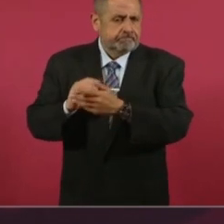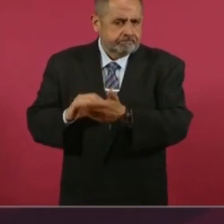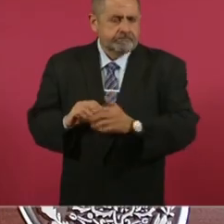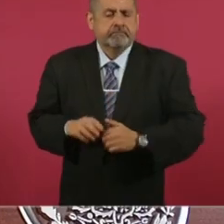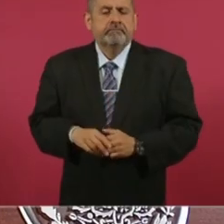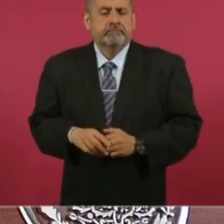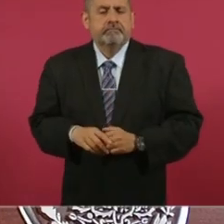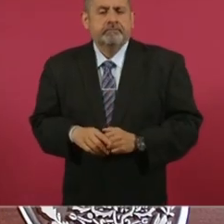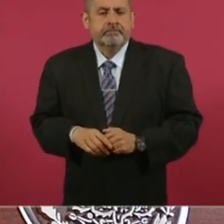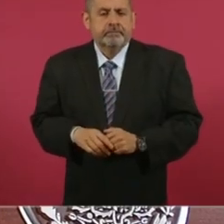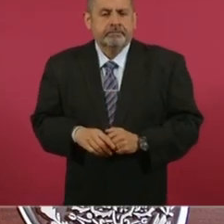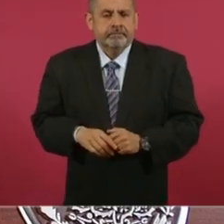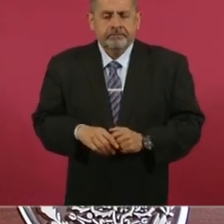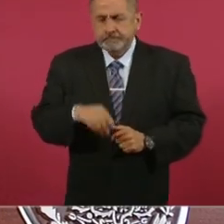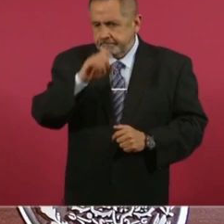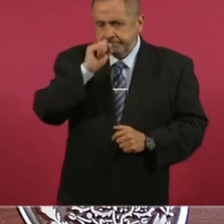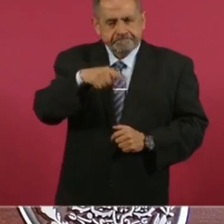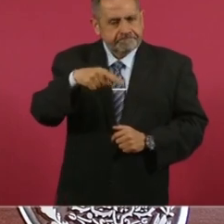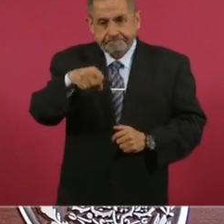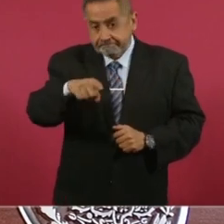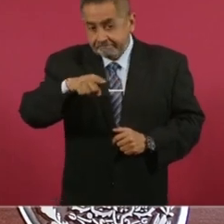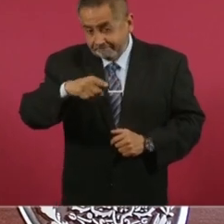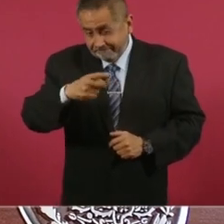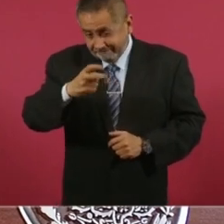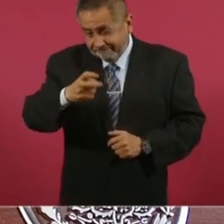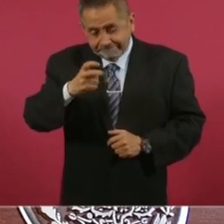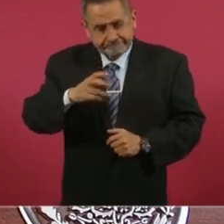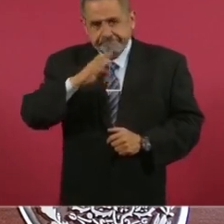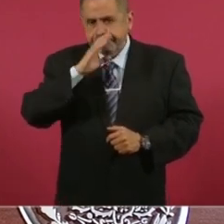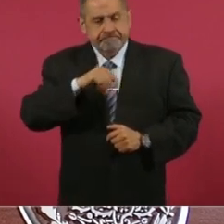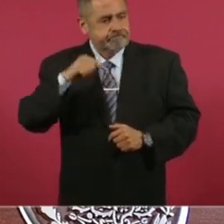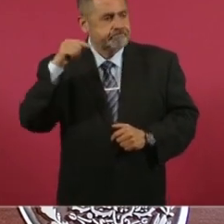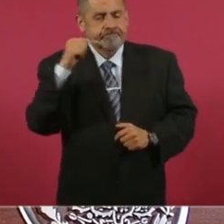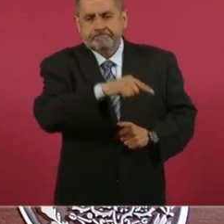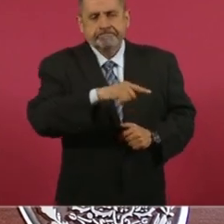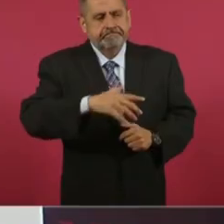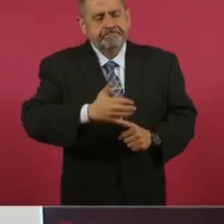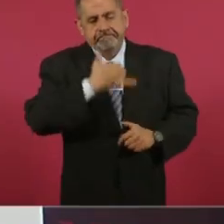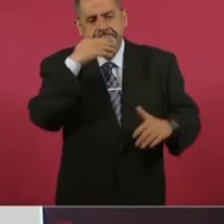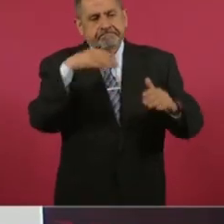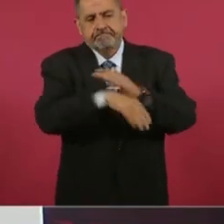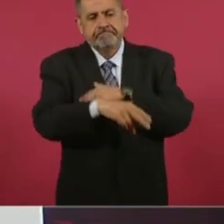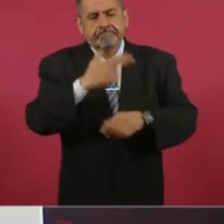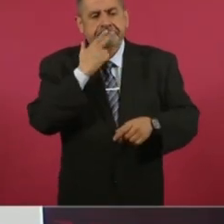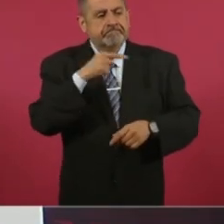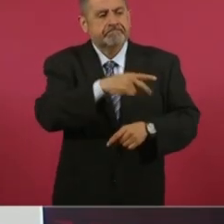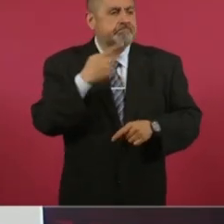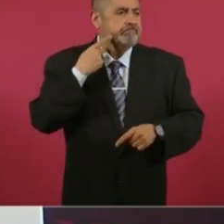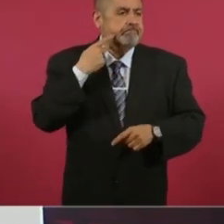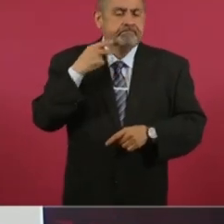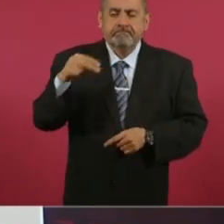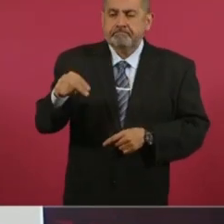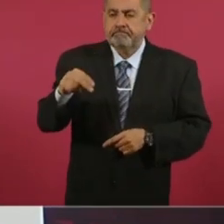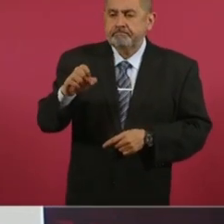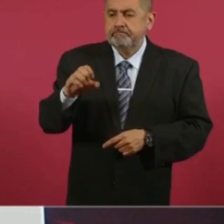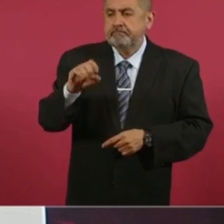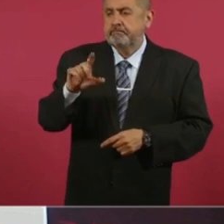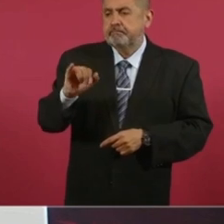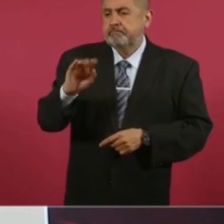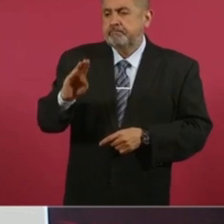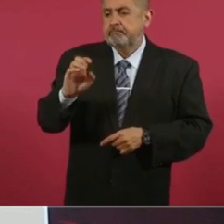Esto también es fruto podrido de la política neoliberal. Y